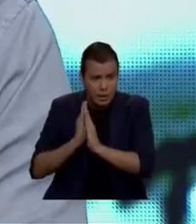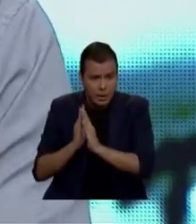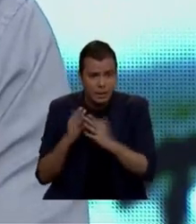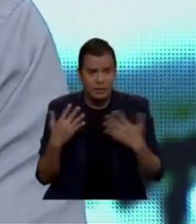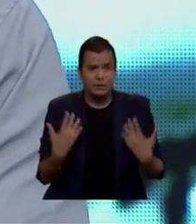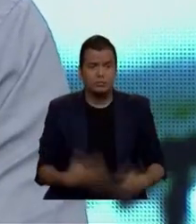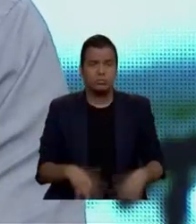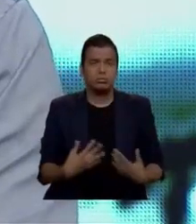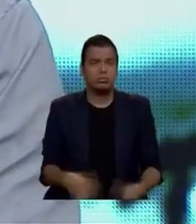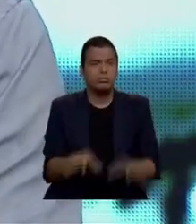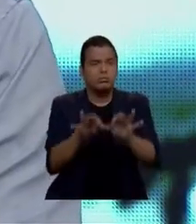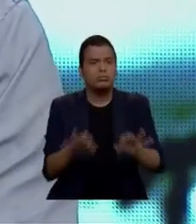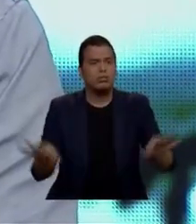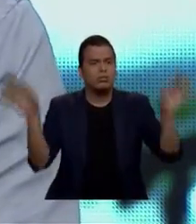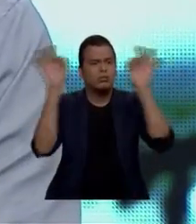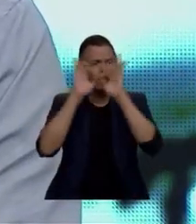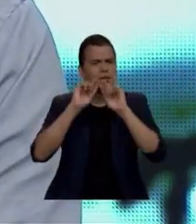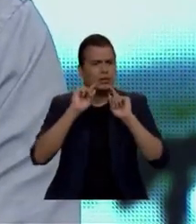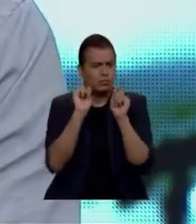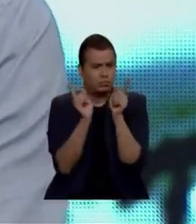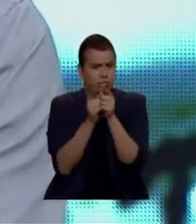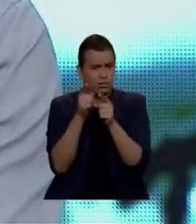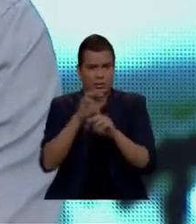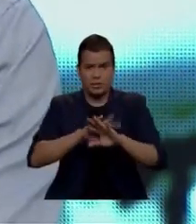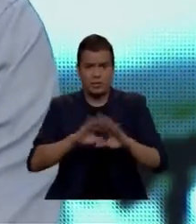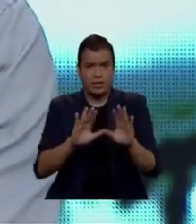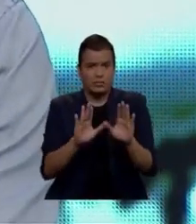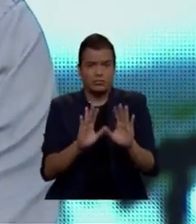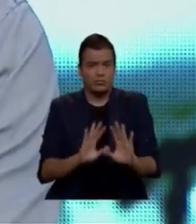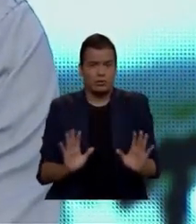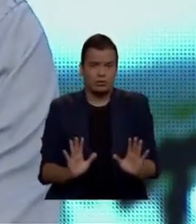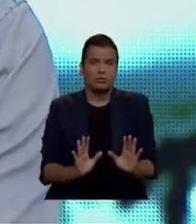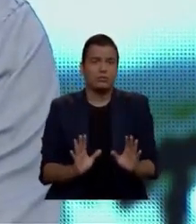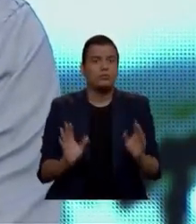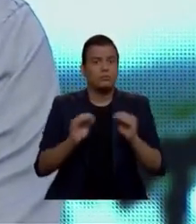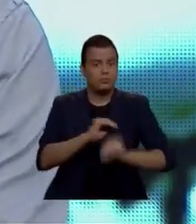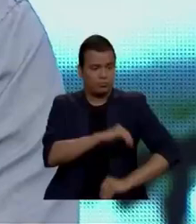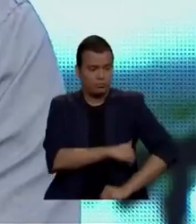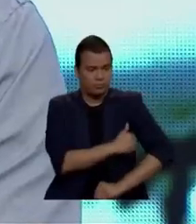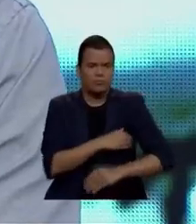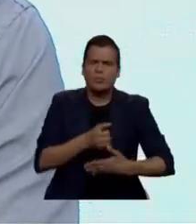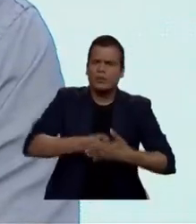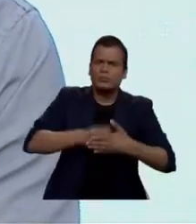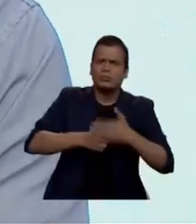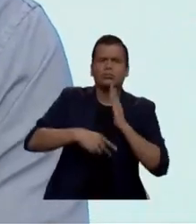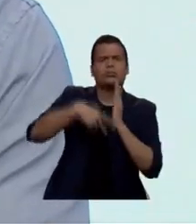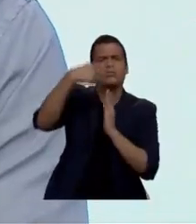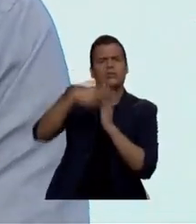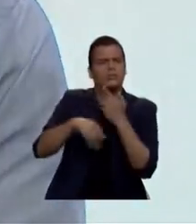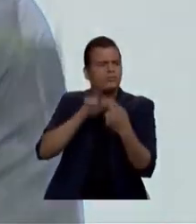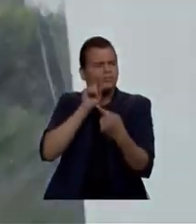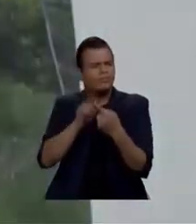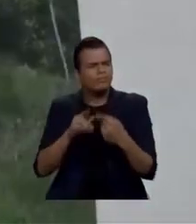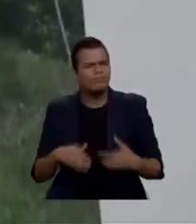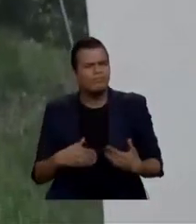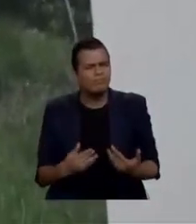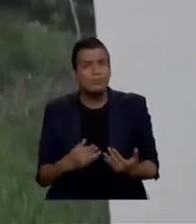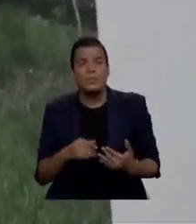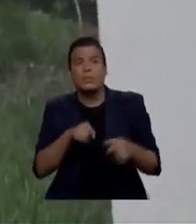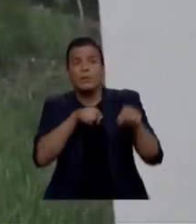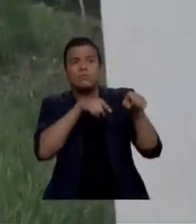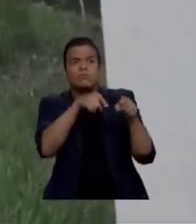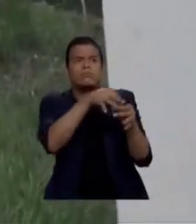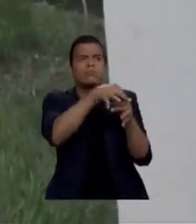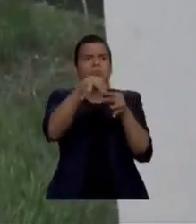importantes pues no nos podemos quedar solo con eso por eso el ministerio también ha adelantado proyectos para llevar la conectividad a zonas urbanas